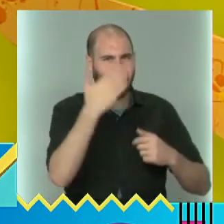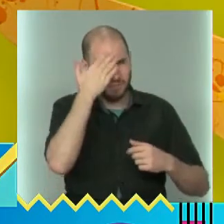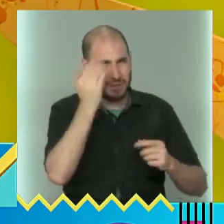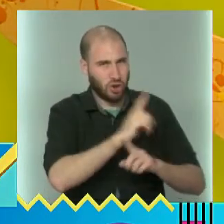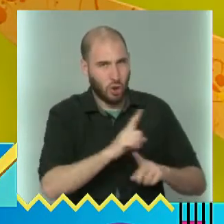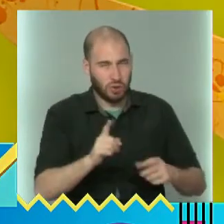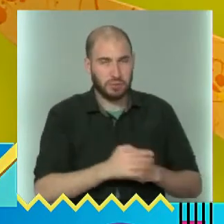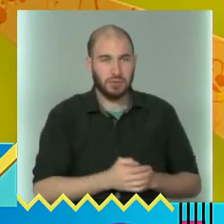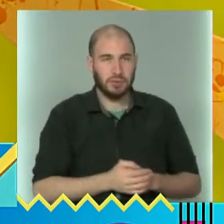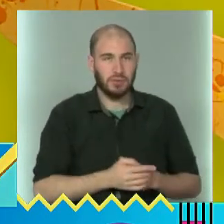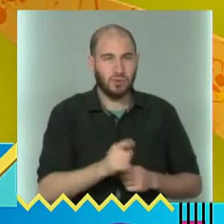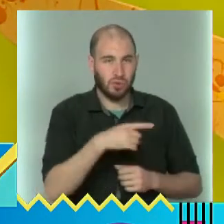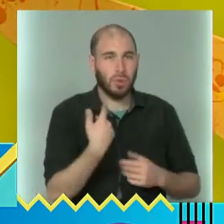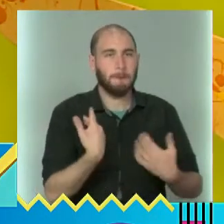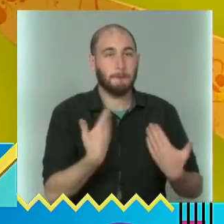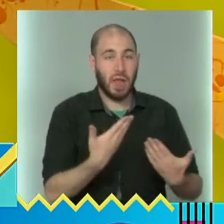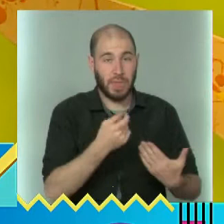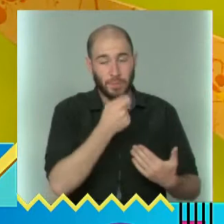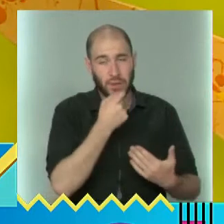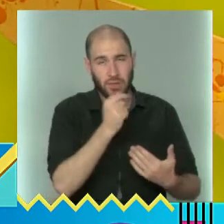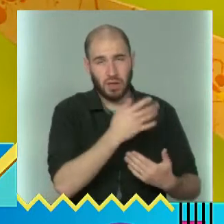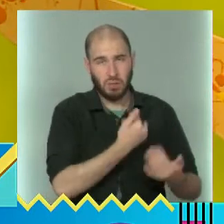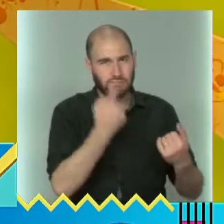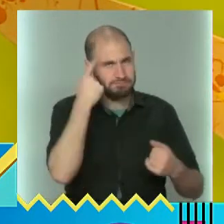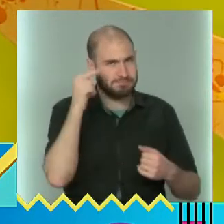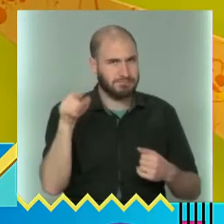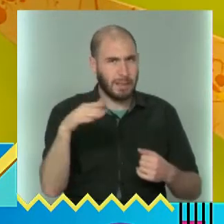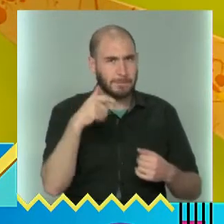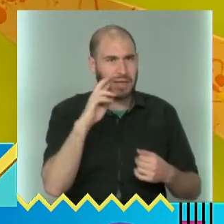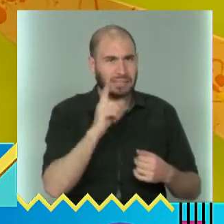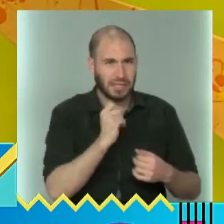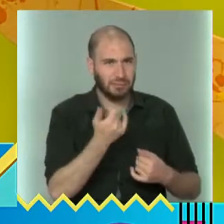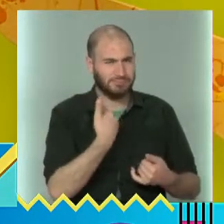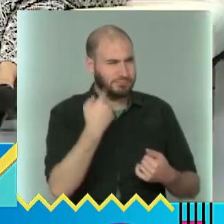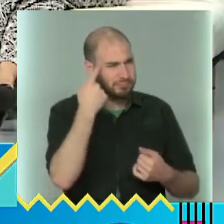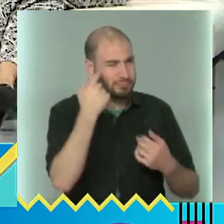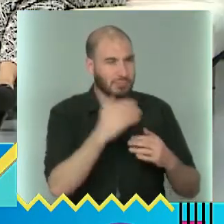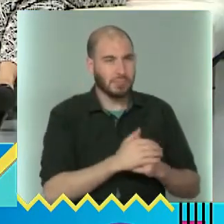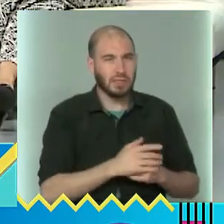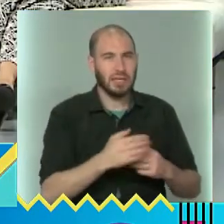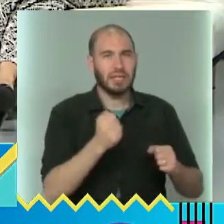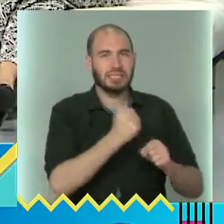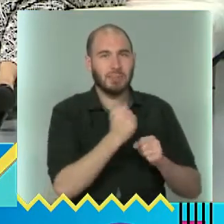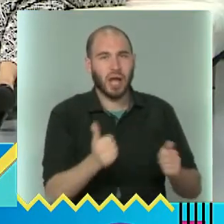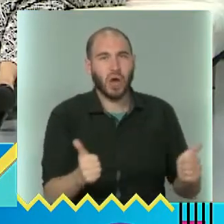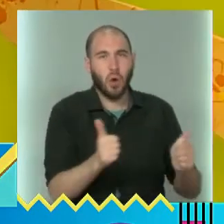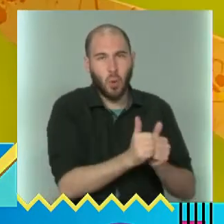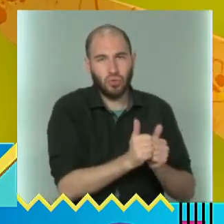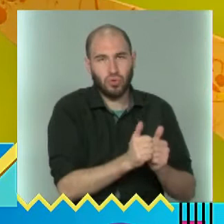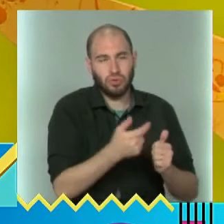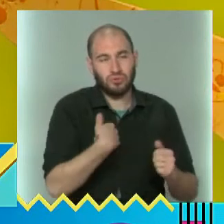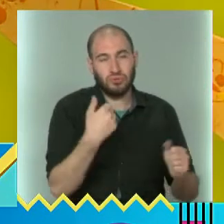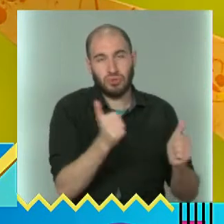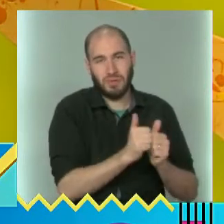enfermas. Sí podemos, como seguramente debe ser lo que está pensando Marita por lo que te escuché, trabajar en paralelo. Yo he